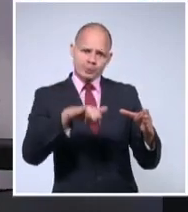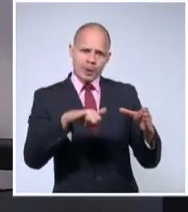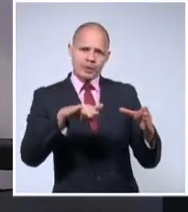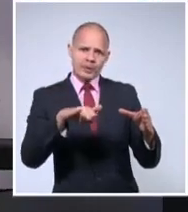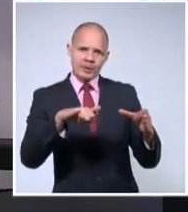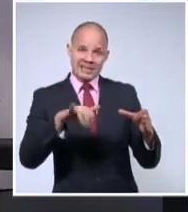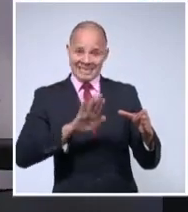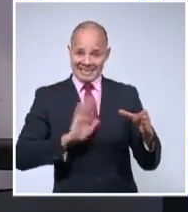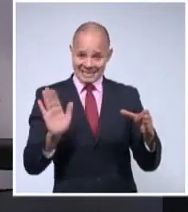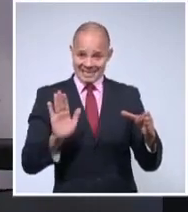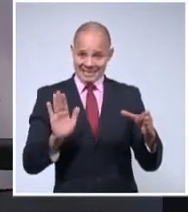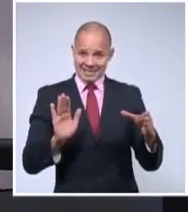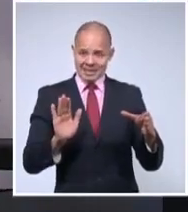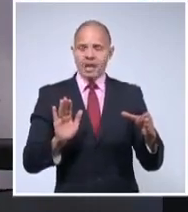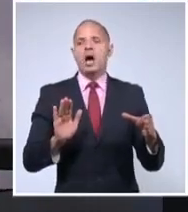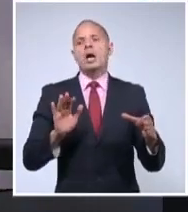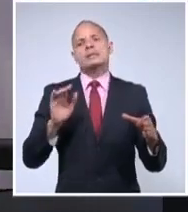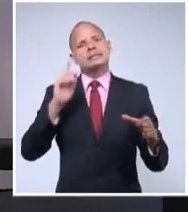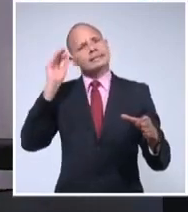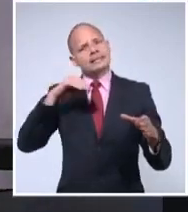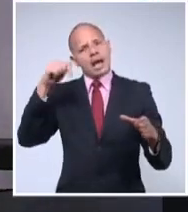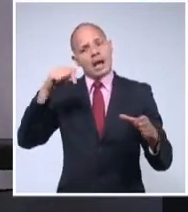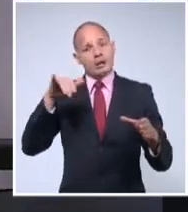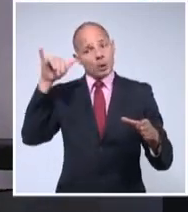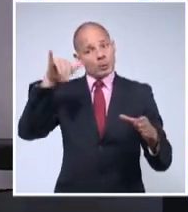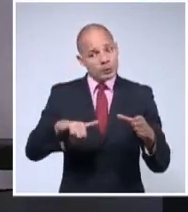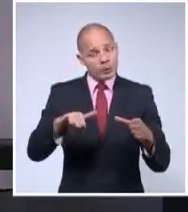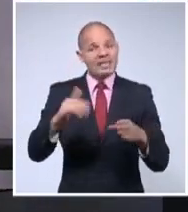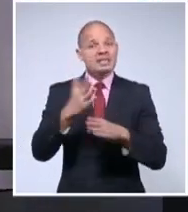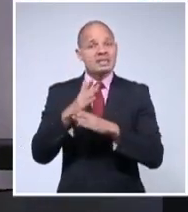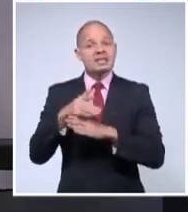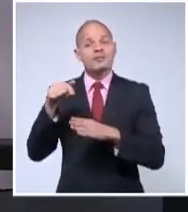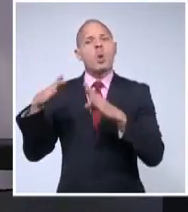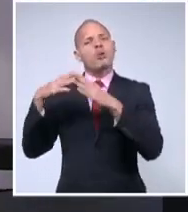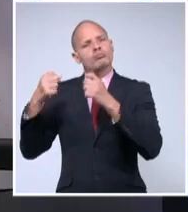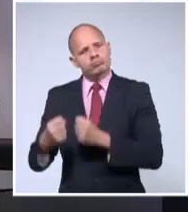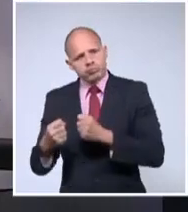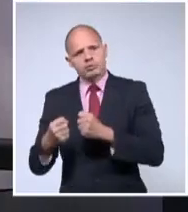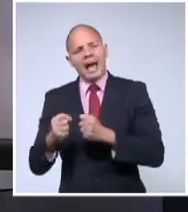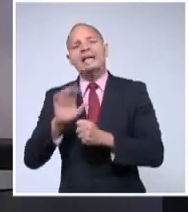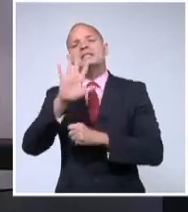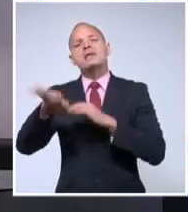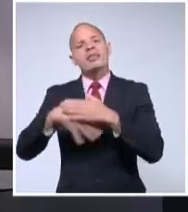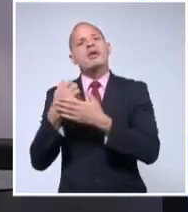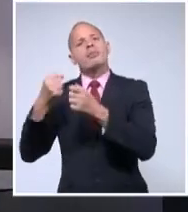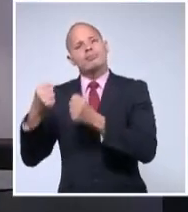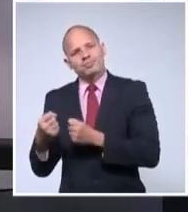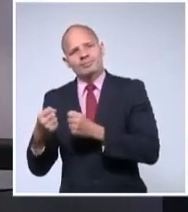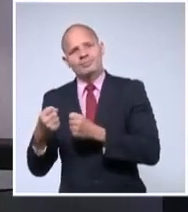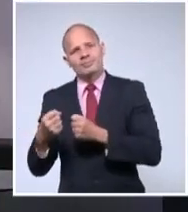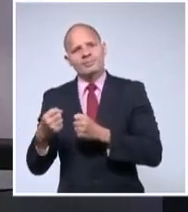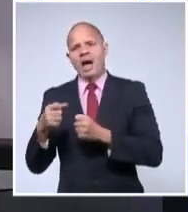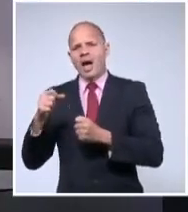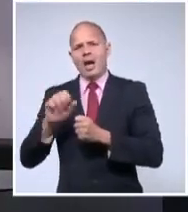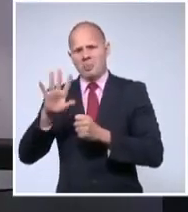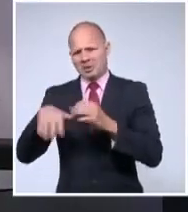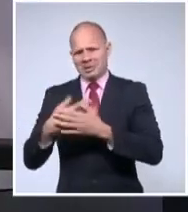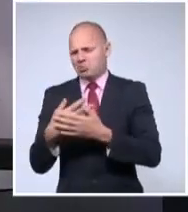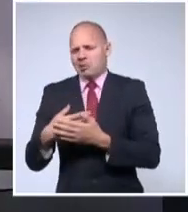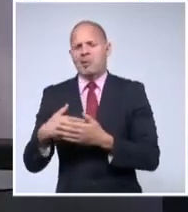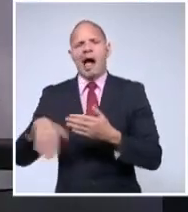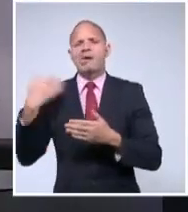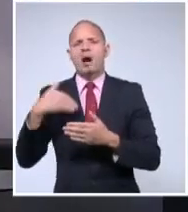sanitario que tiene establecido para todo el que entra en Cuba, se dirigió directamente hacia el barrio, se incorporó a este grupo, expuso